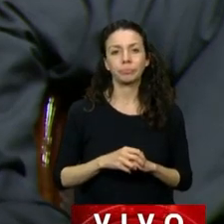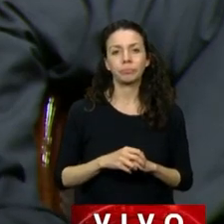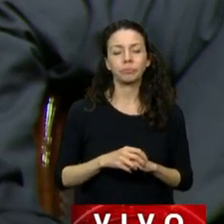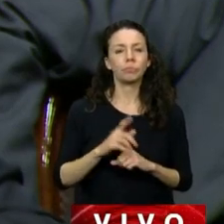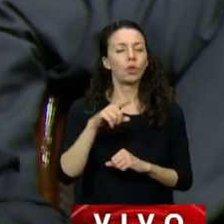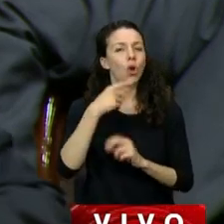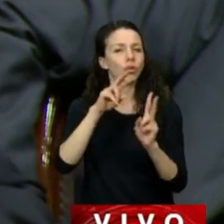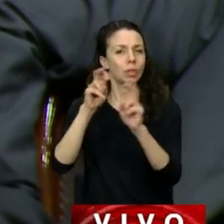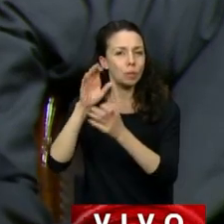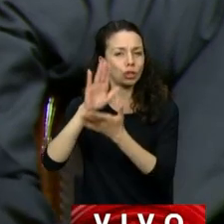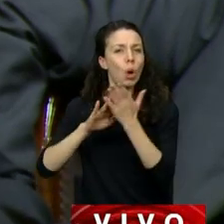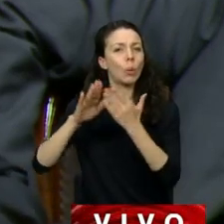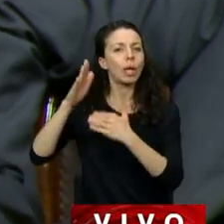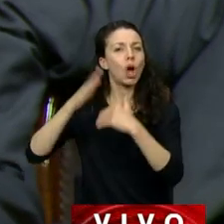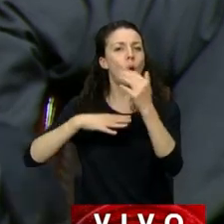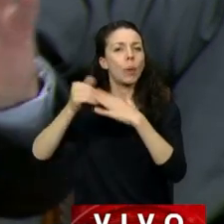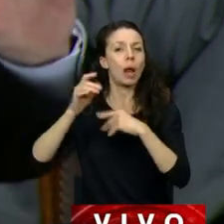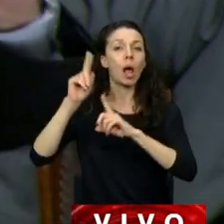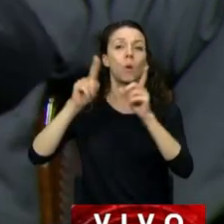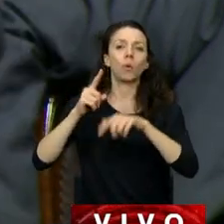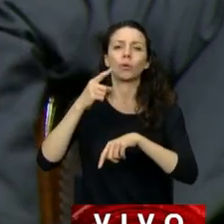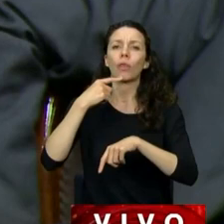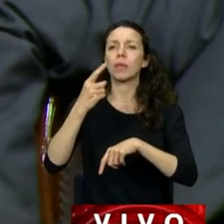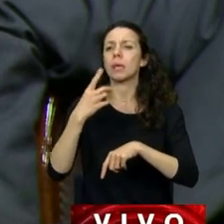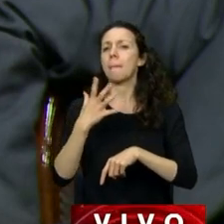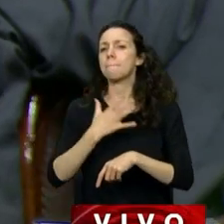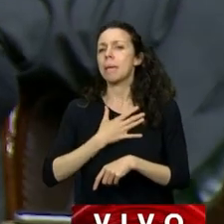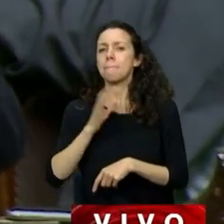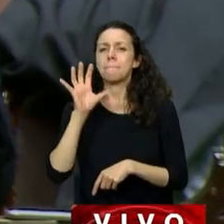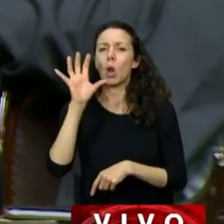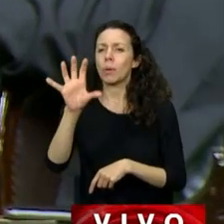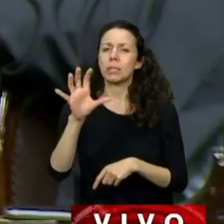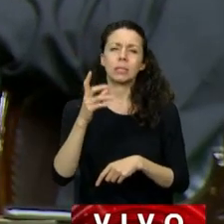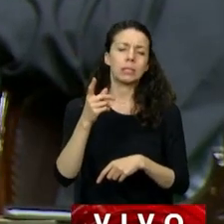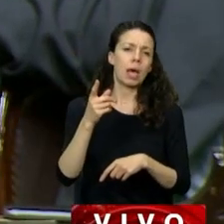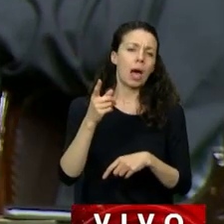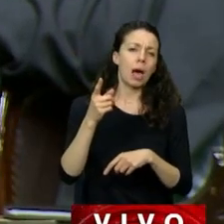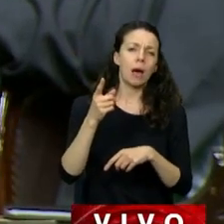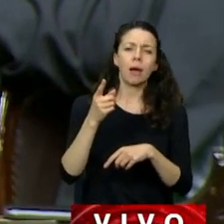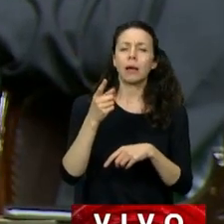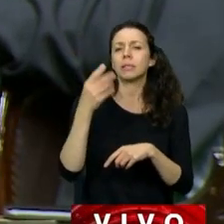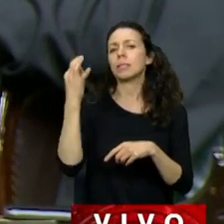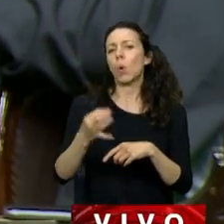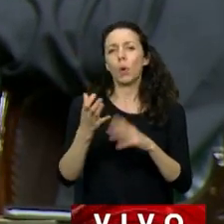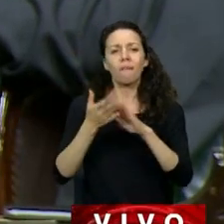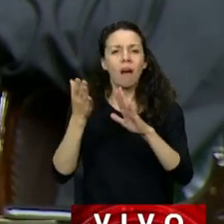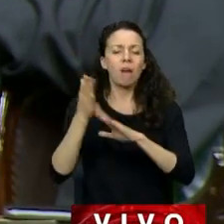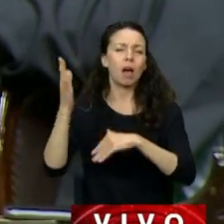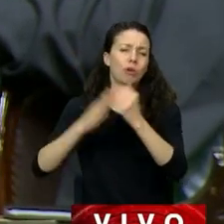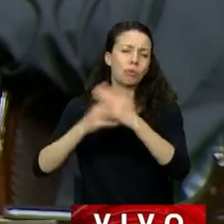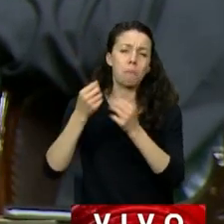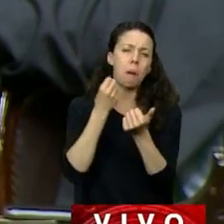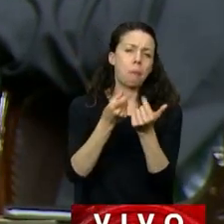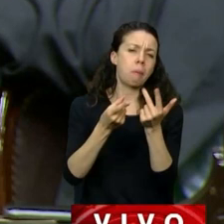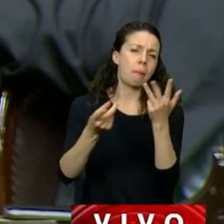obras. Escuchamos que mi provincia va a recibir un número incontable de obras en ese sentido. Quiero